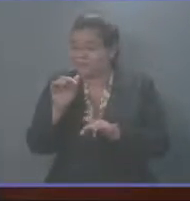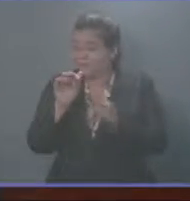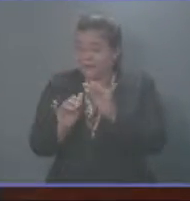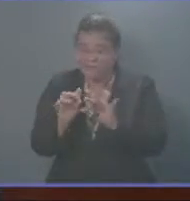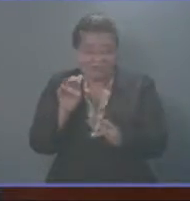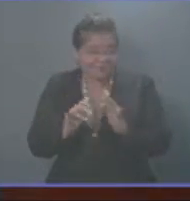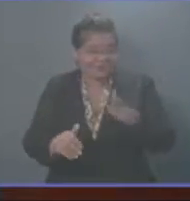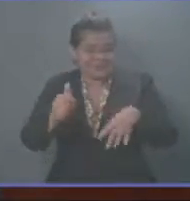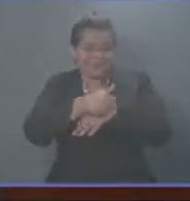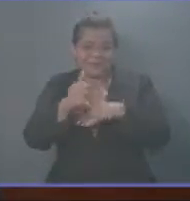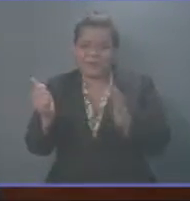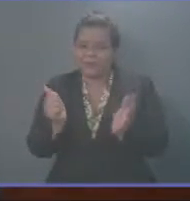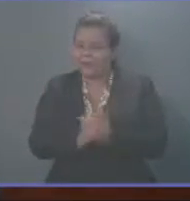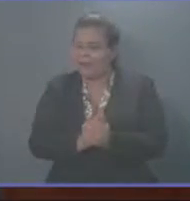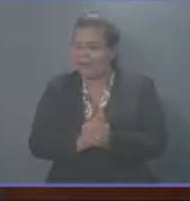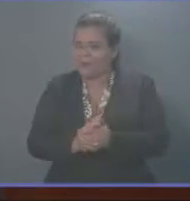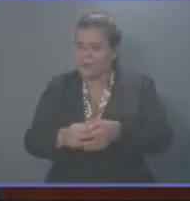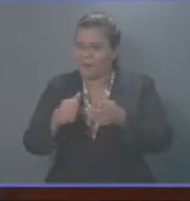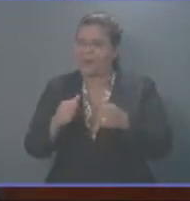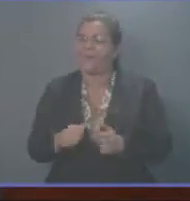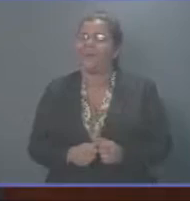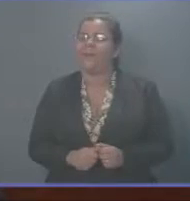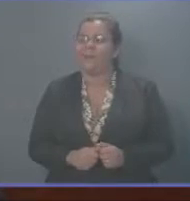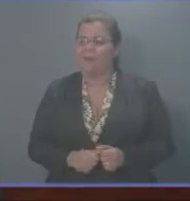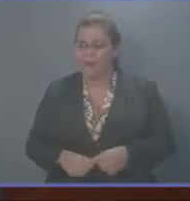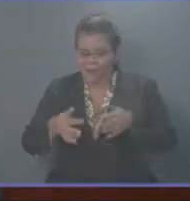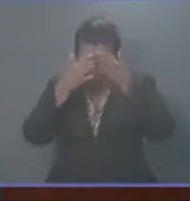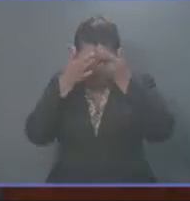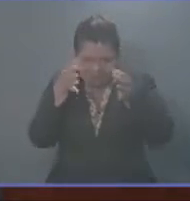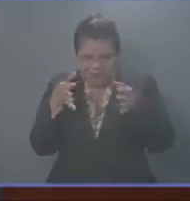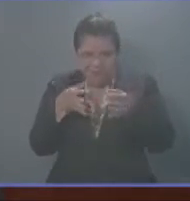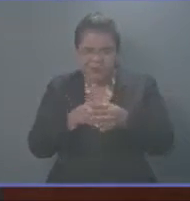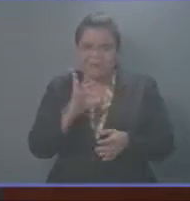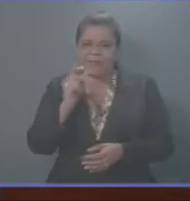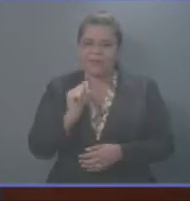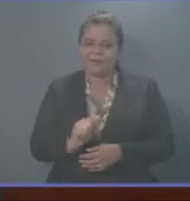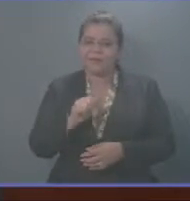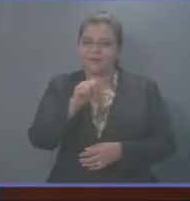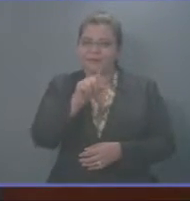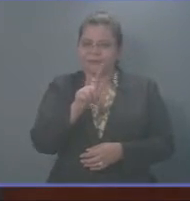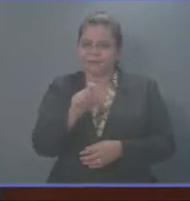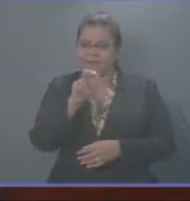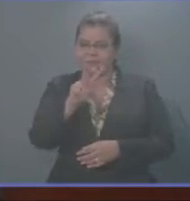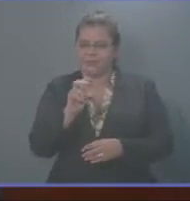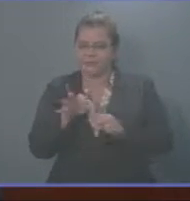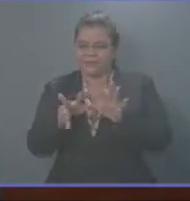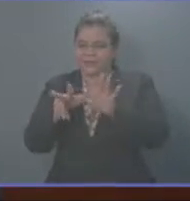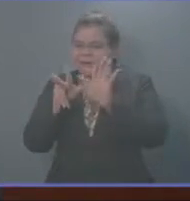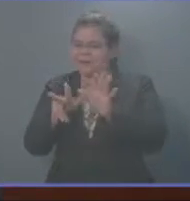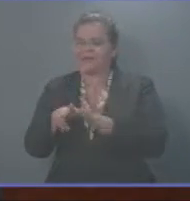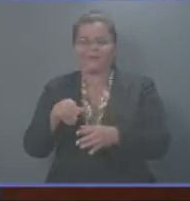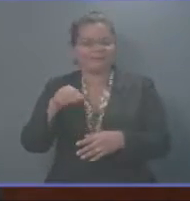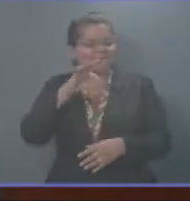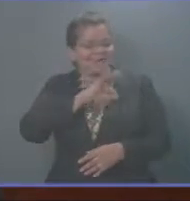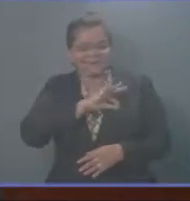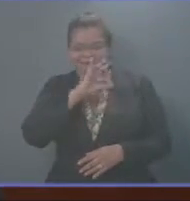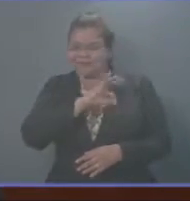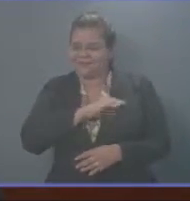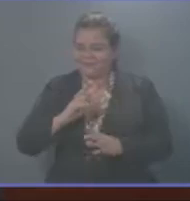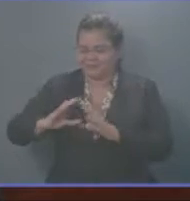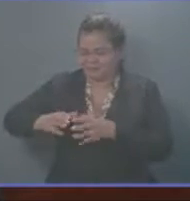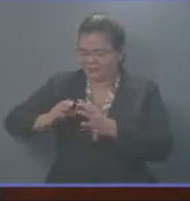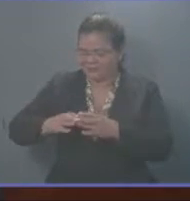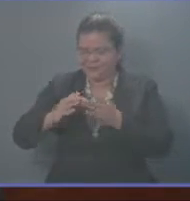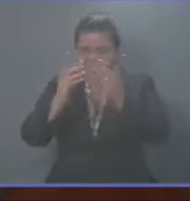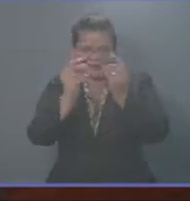de la Asamblea Legislativa, presente. Dictamen número 218, favorable parcial. La Comisión de Hacienda